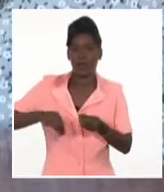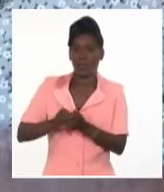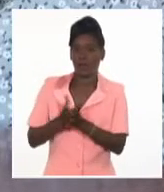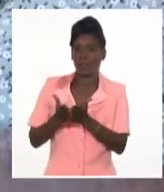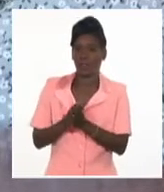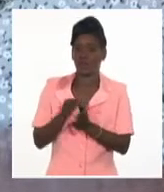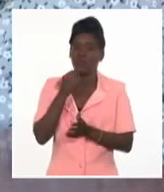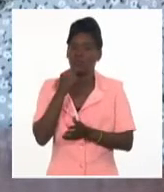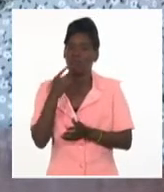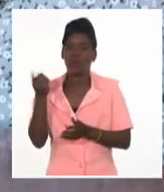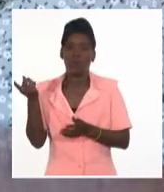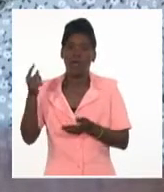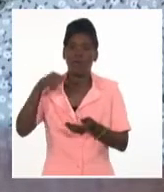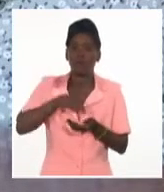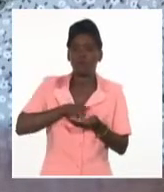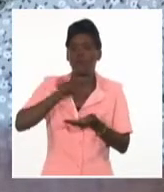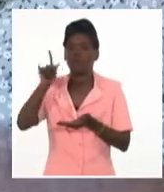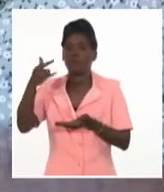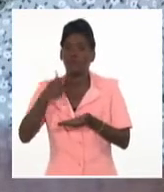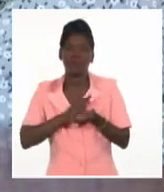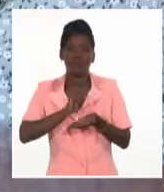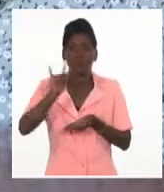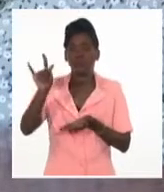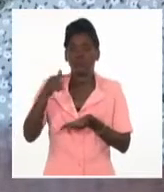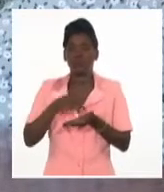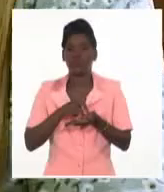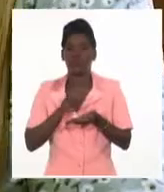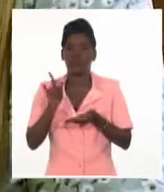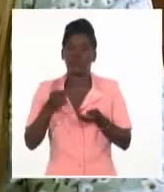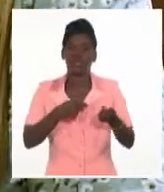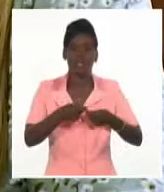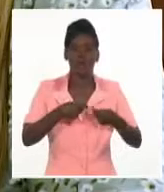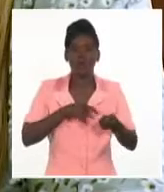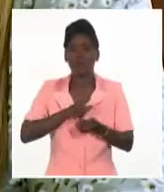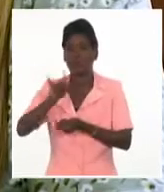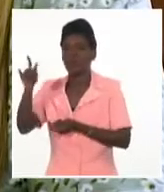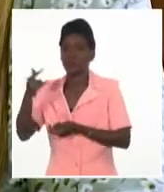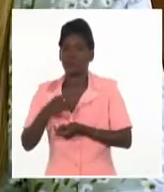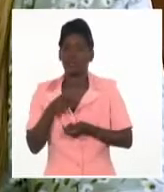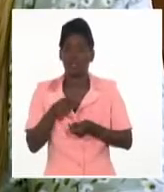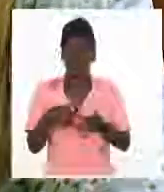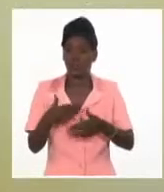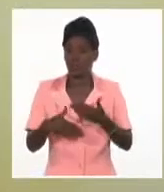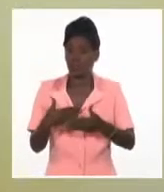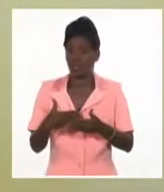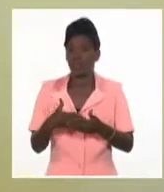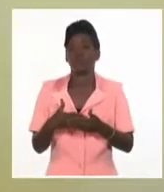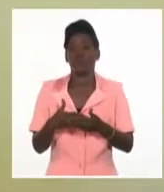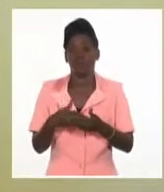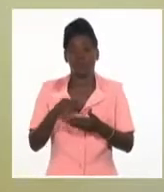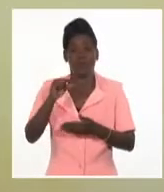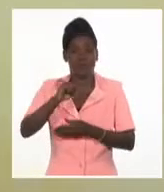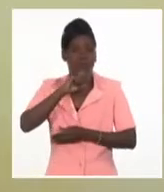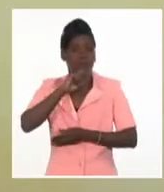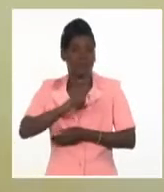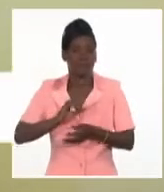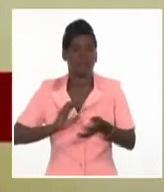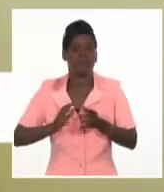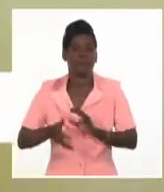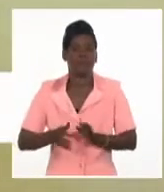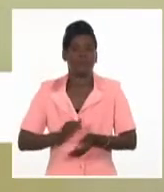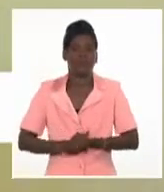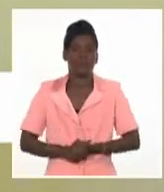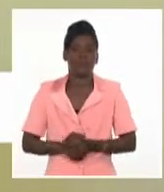de la relación. Ese proceso de normalización es complejo. Es complejo porque la